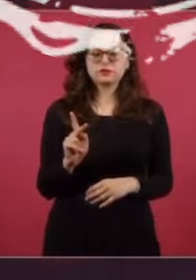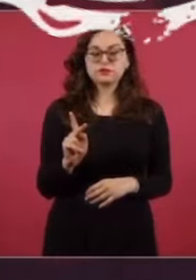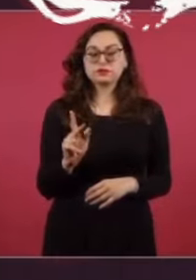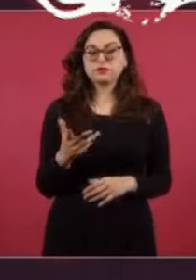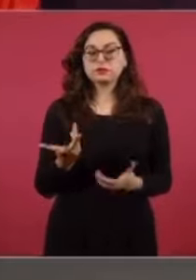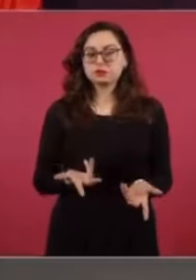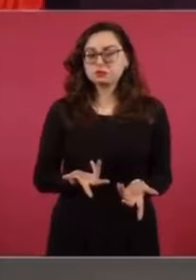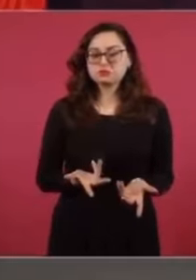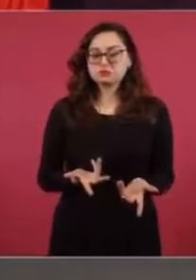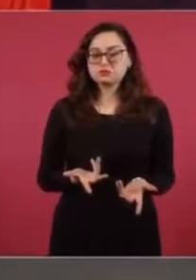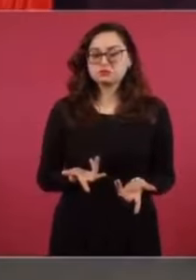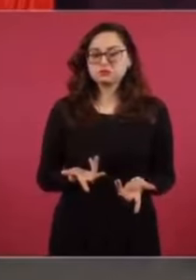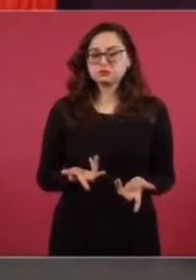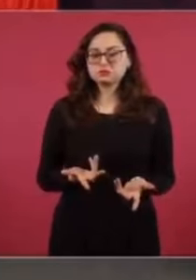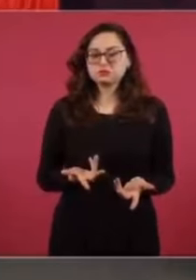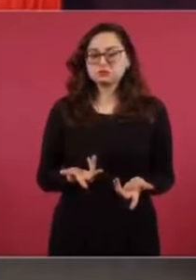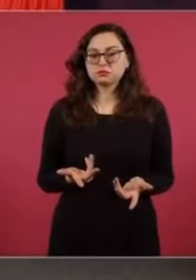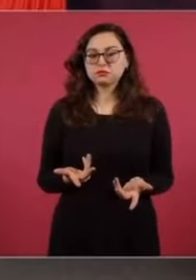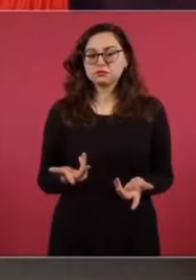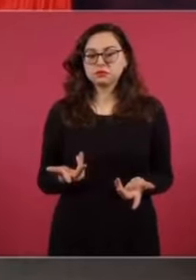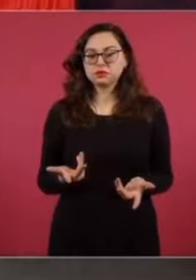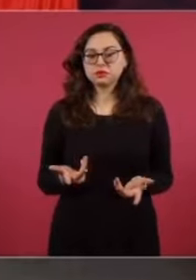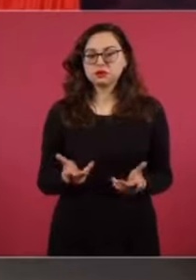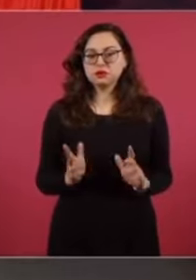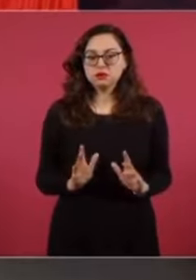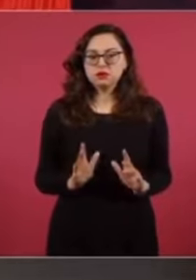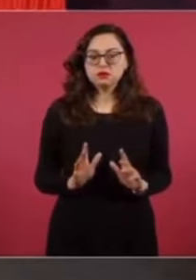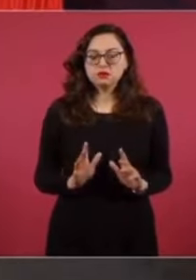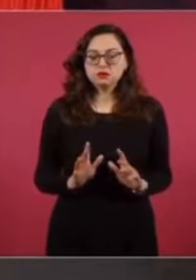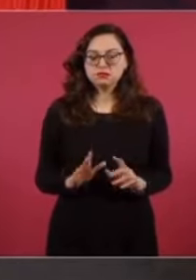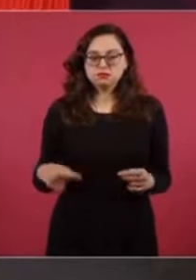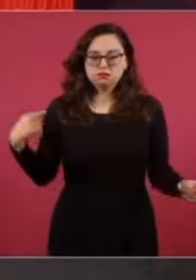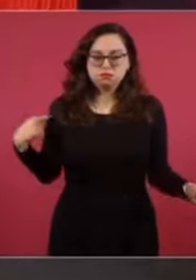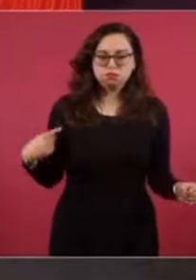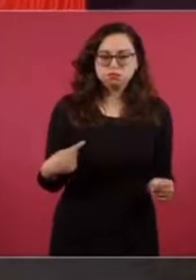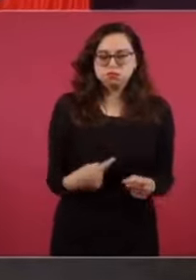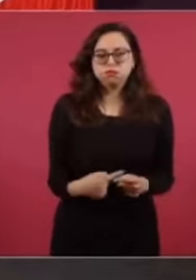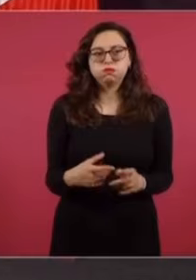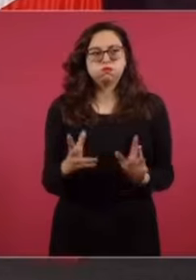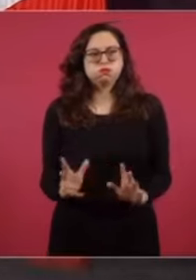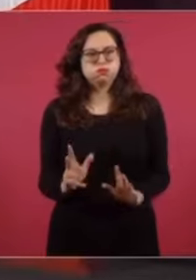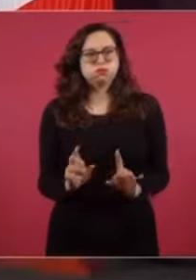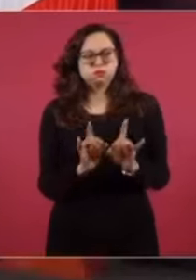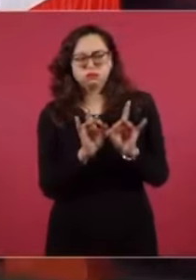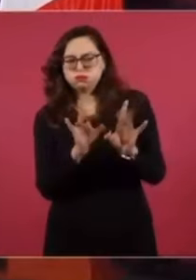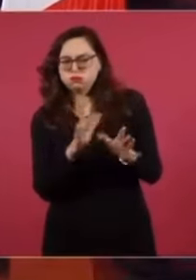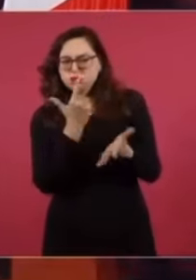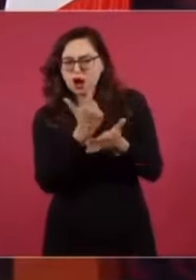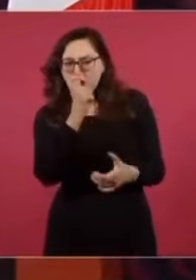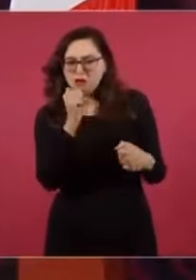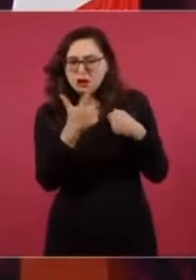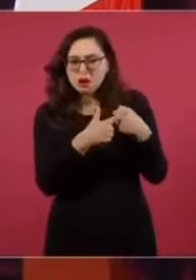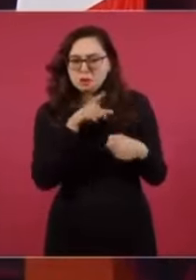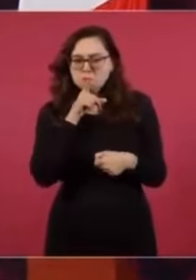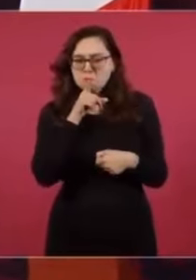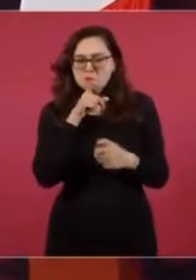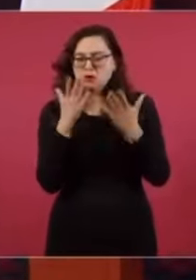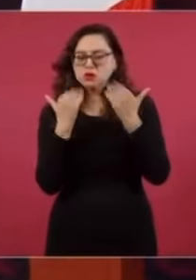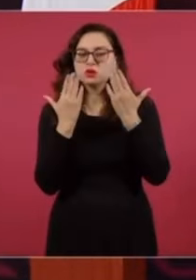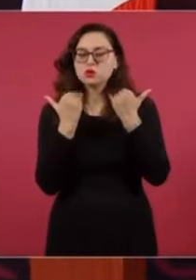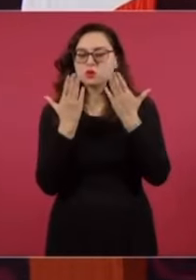no hay hasta ahora y deseo que eso no suceda no hay ningún indicio de